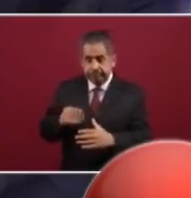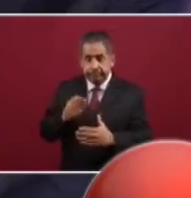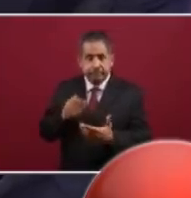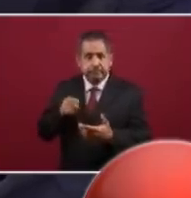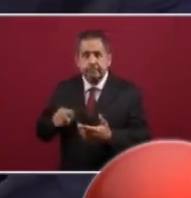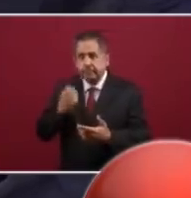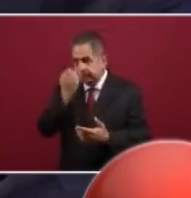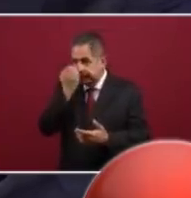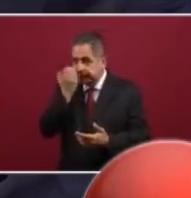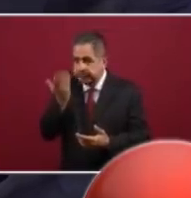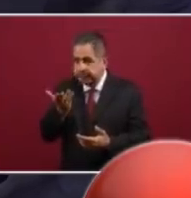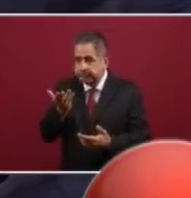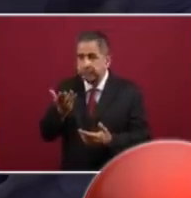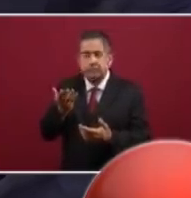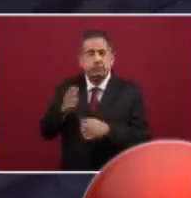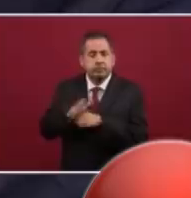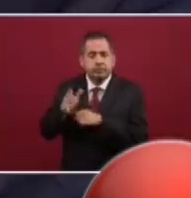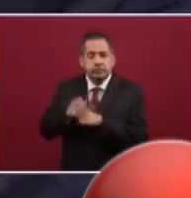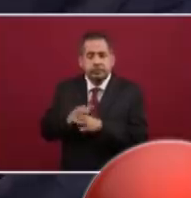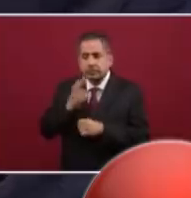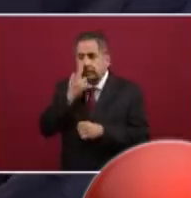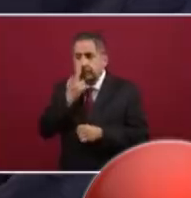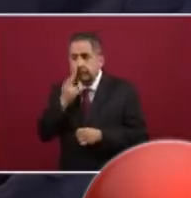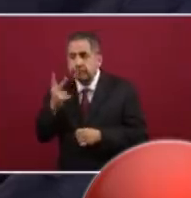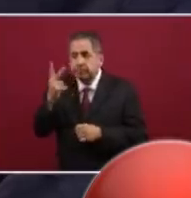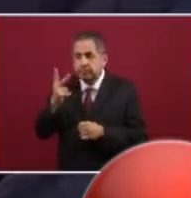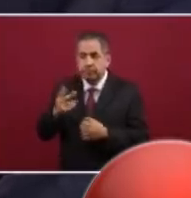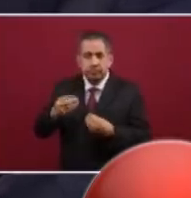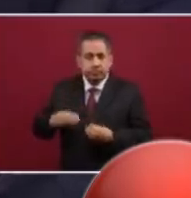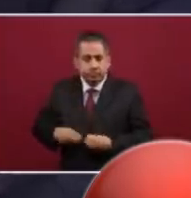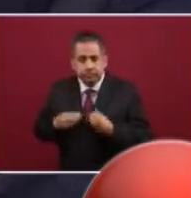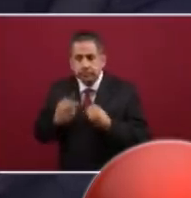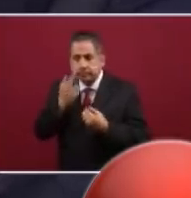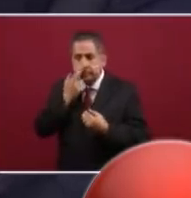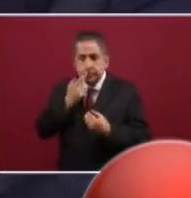buscan mejores condiciones de vida, mejores condiciones de trabajo.